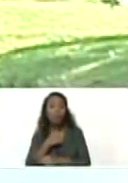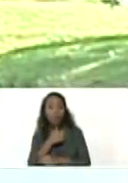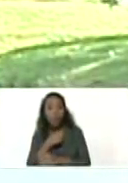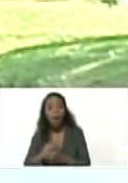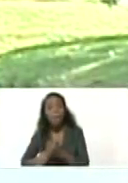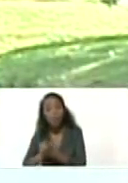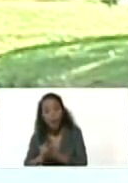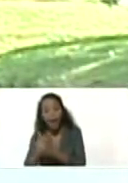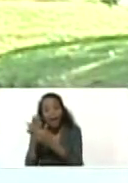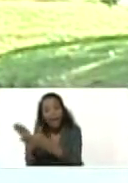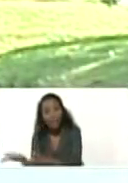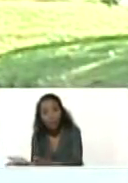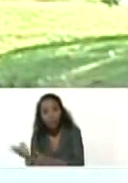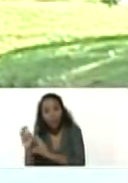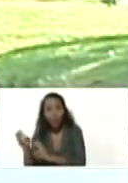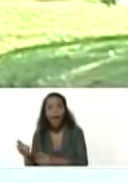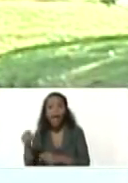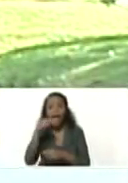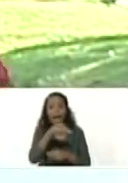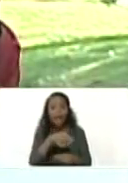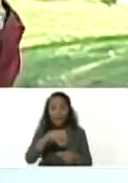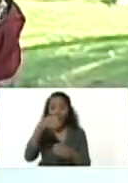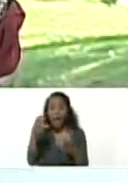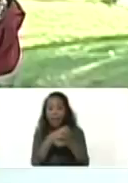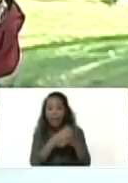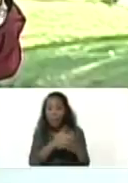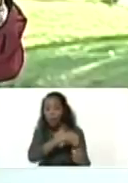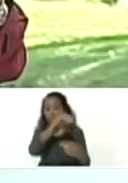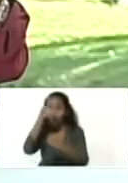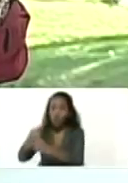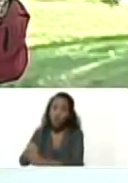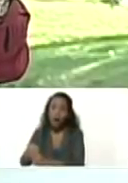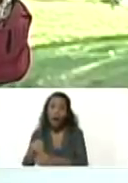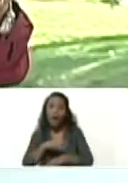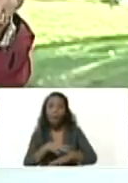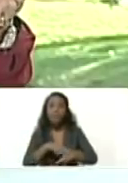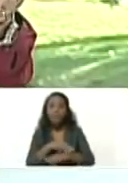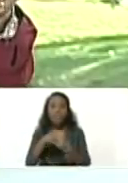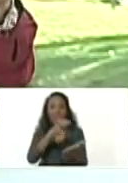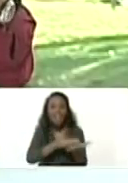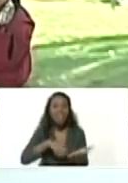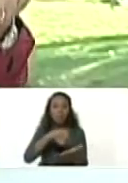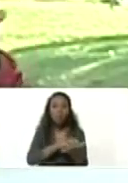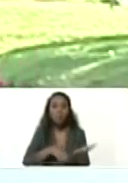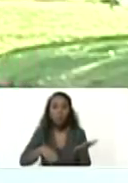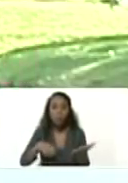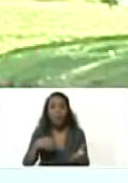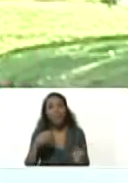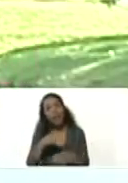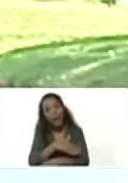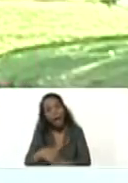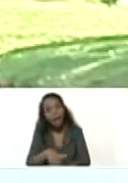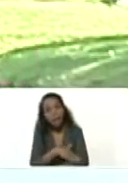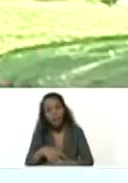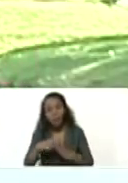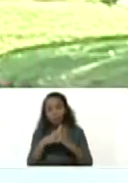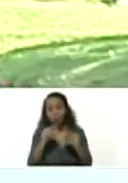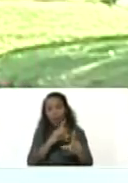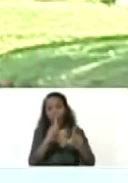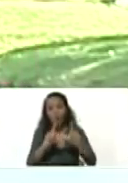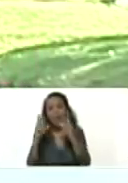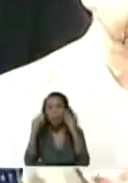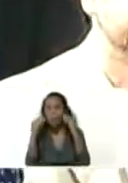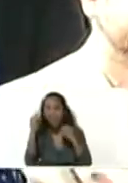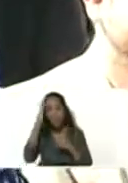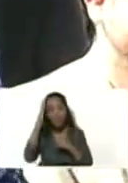E incorporo a este equipo a la ministra de Agricultura Urbana, que tiene gran experiencia en toda la parte de logística, Gabriela.